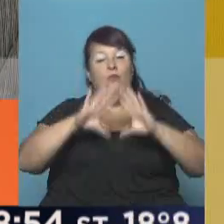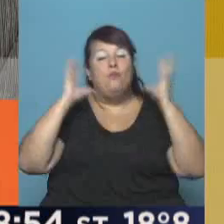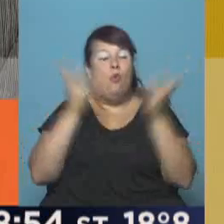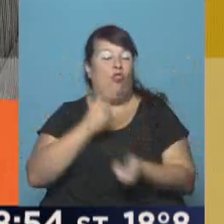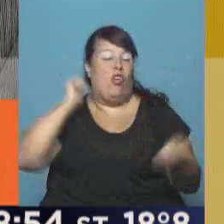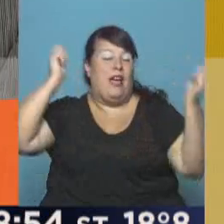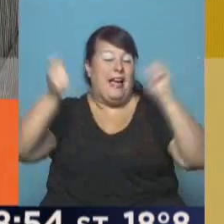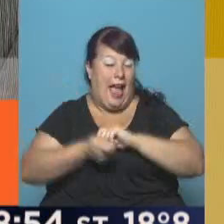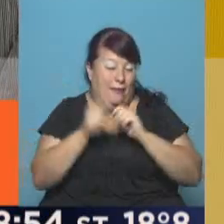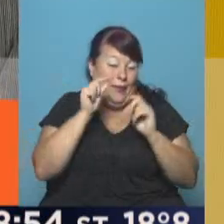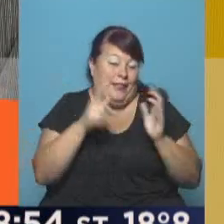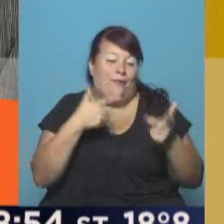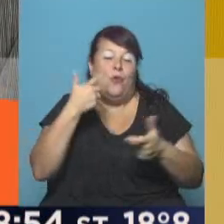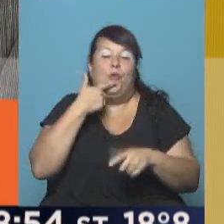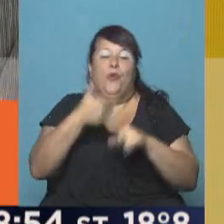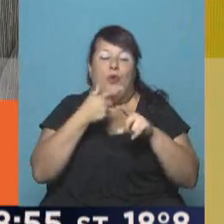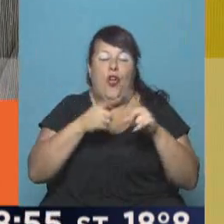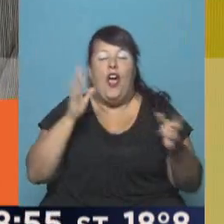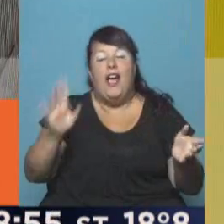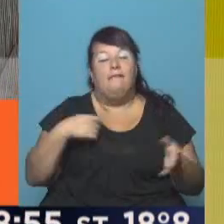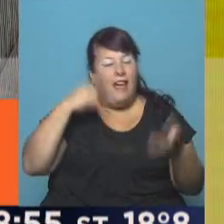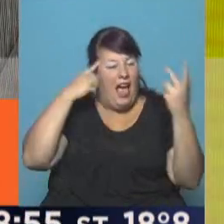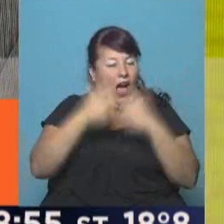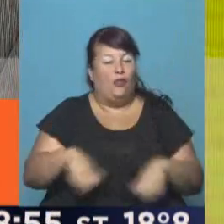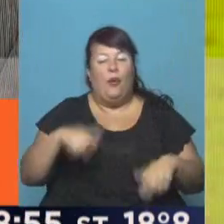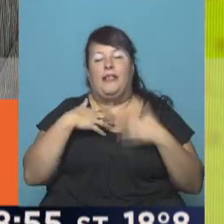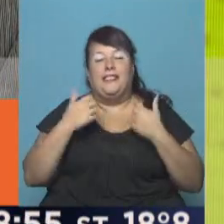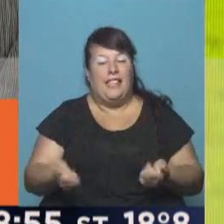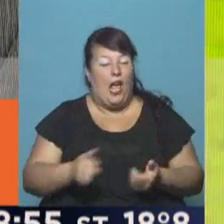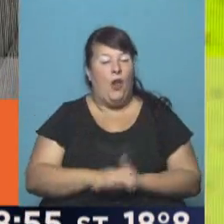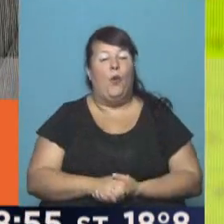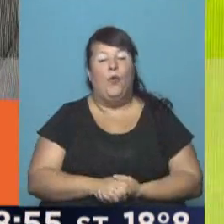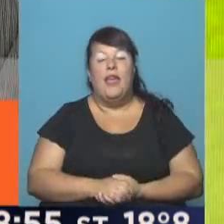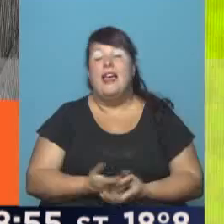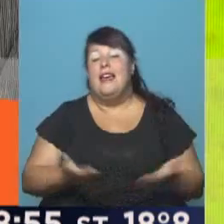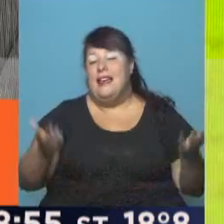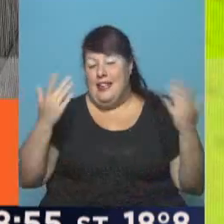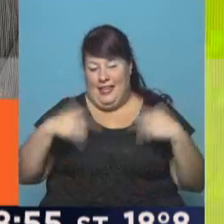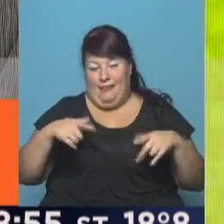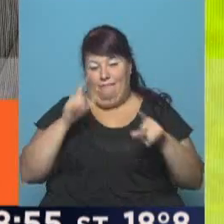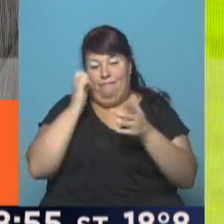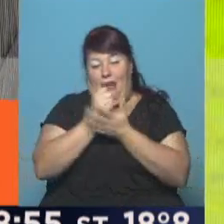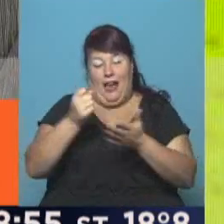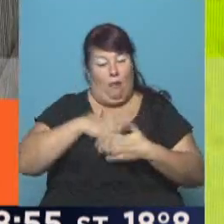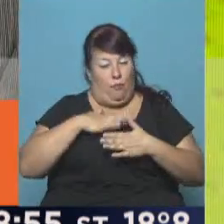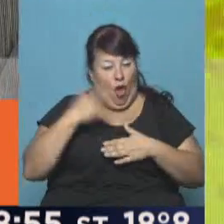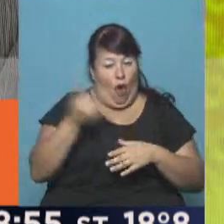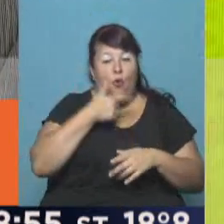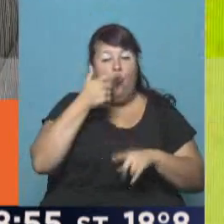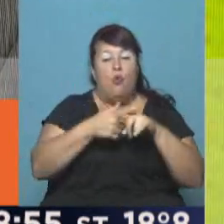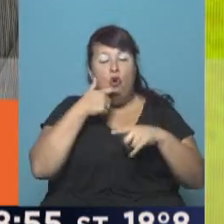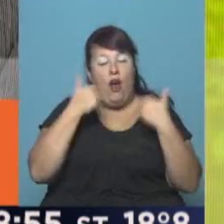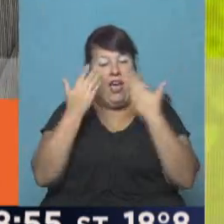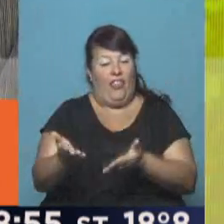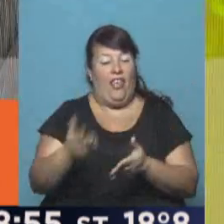poquito ha cambiado esa cruz roja que uno rápidamente a la salud es un símbolo que nos pertenece que la cruz roja se